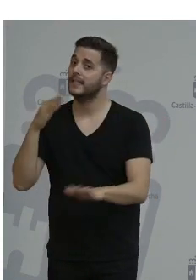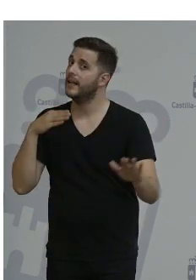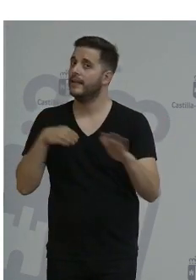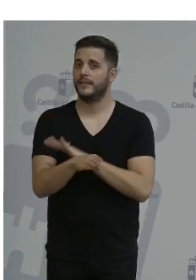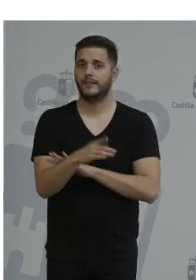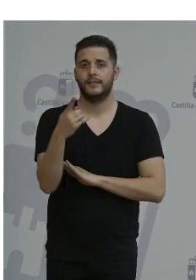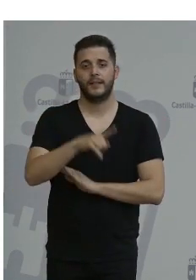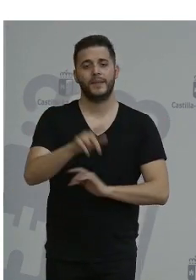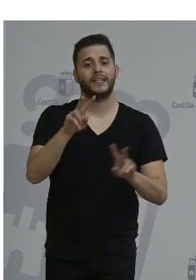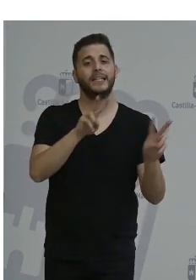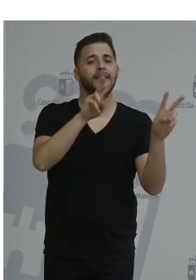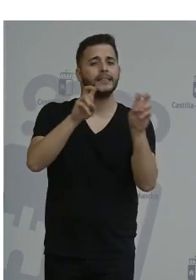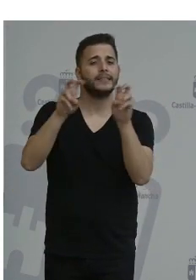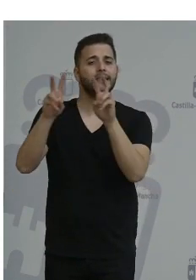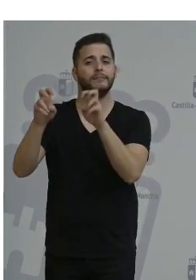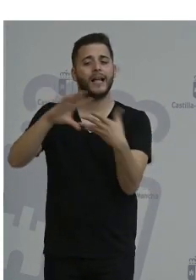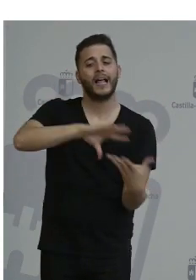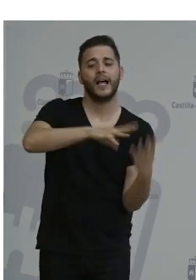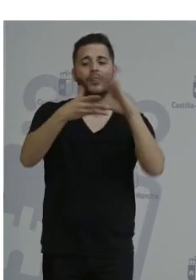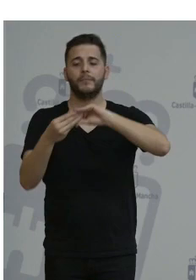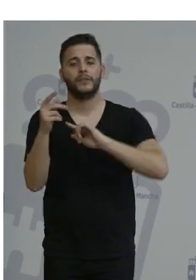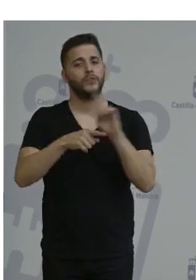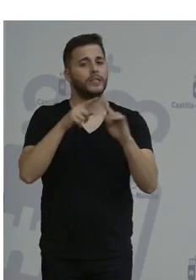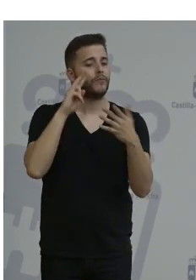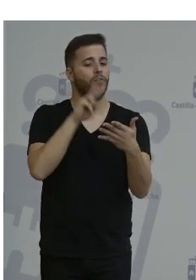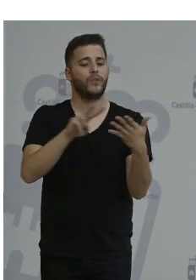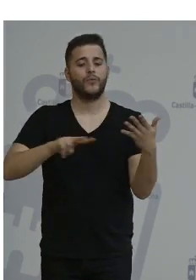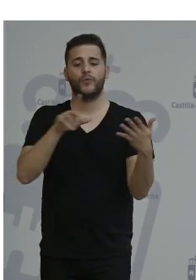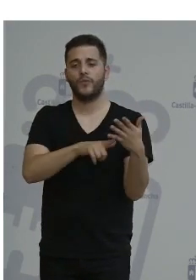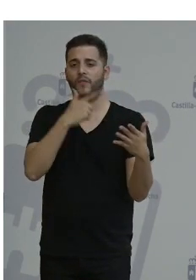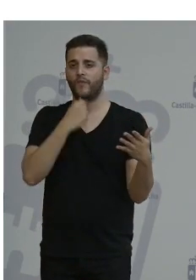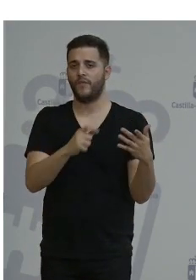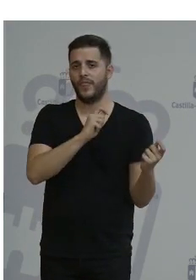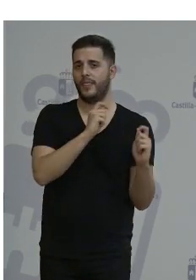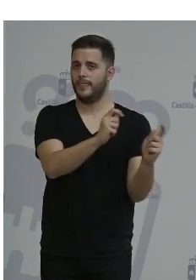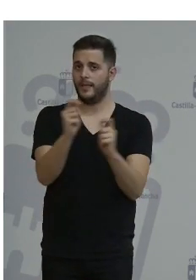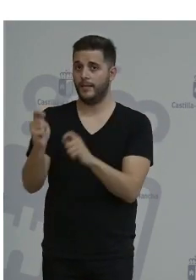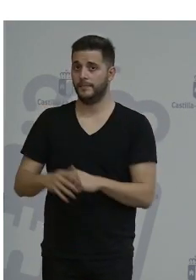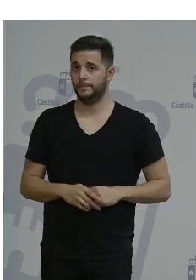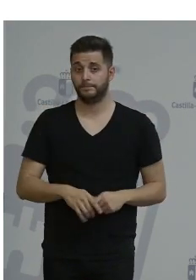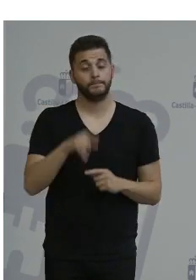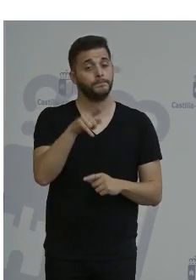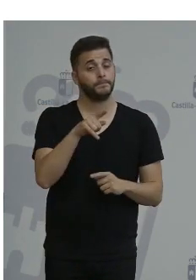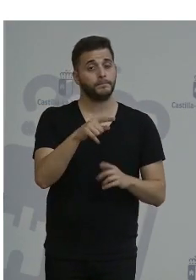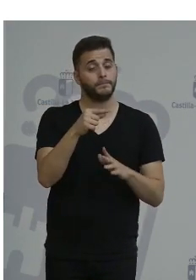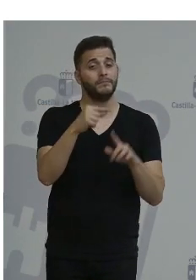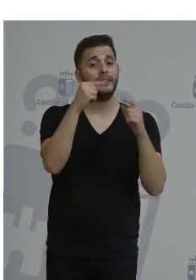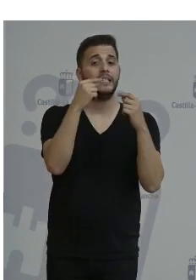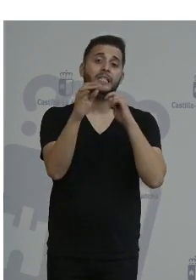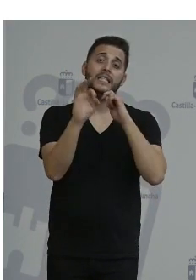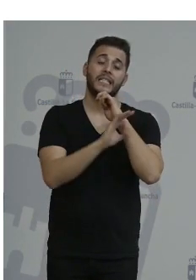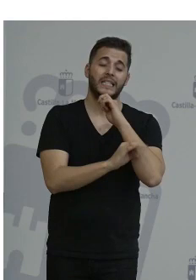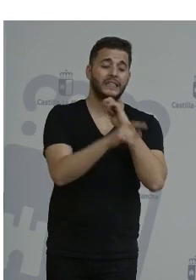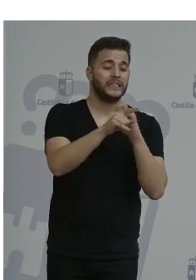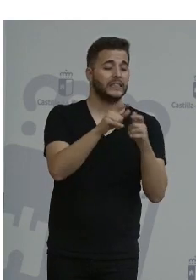facilitando temarios adaptados de lectura fácil. En estas los ejercicios de la oposición se redactan en lenguaje